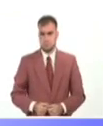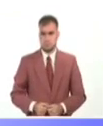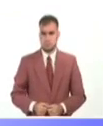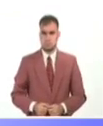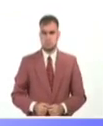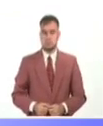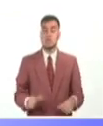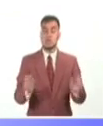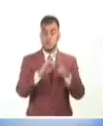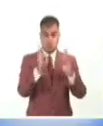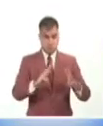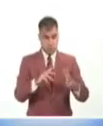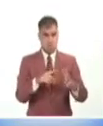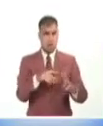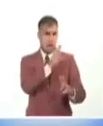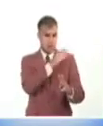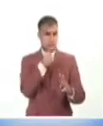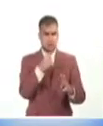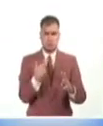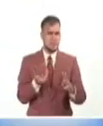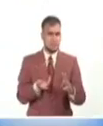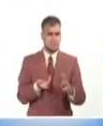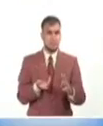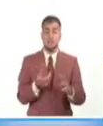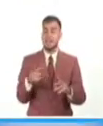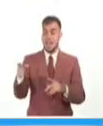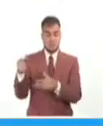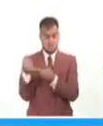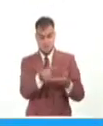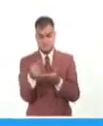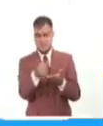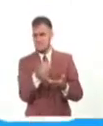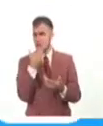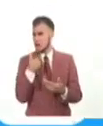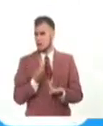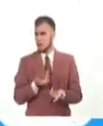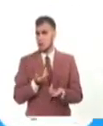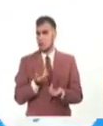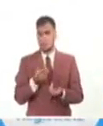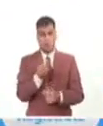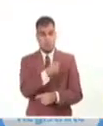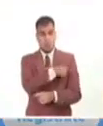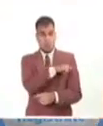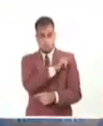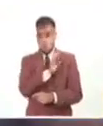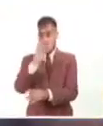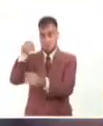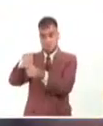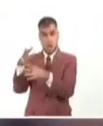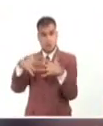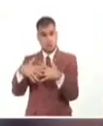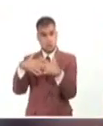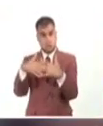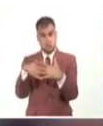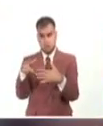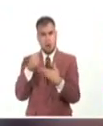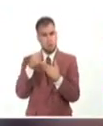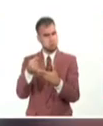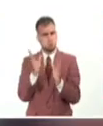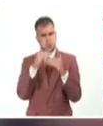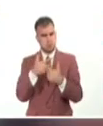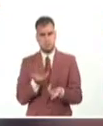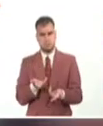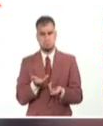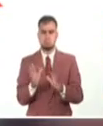modesta suma de dinero a promover el respeto a los derechos humanos y la democracia en